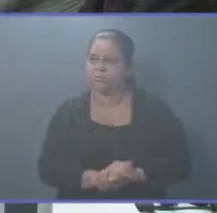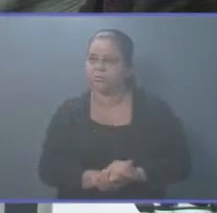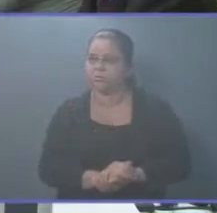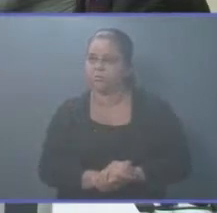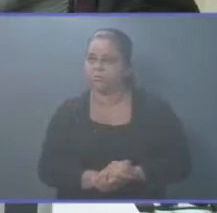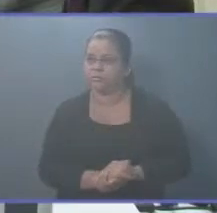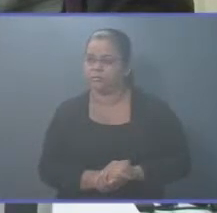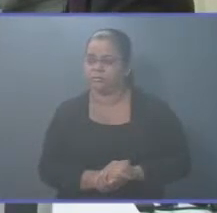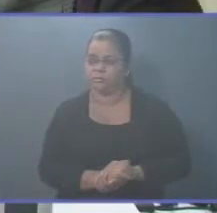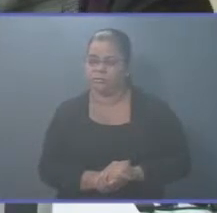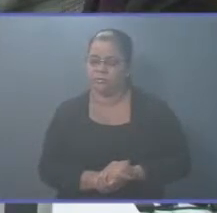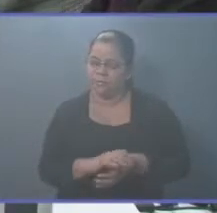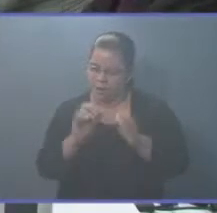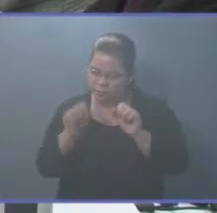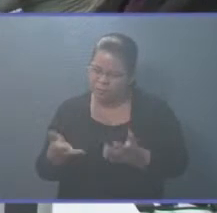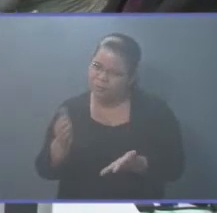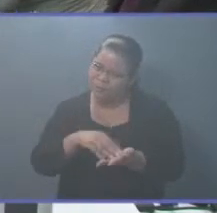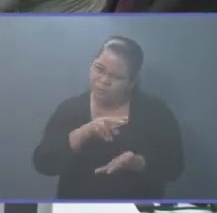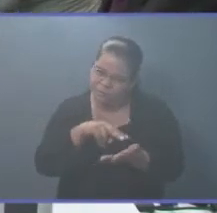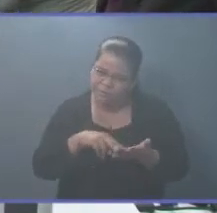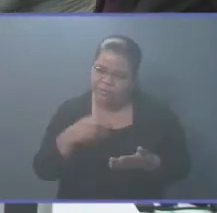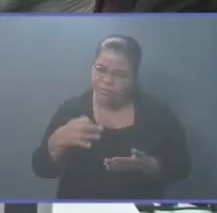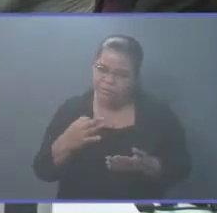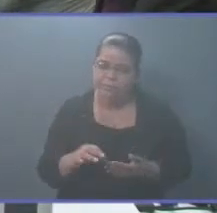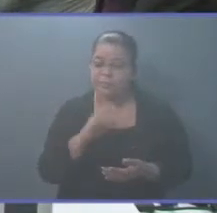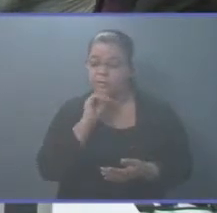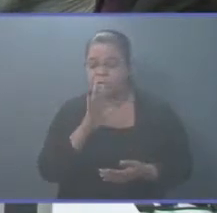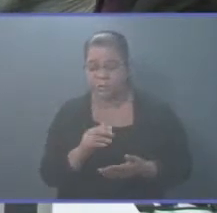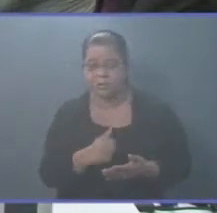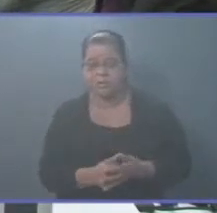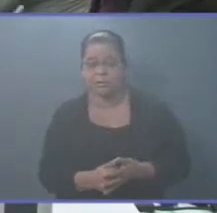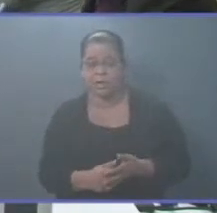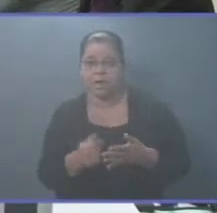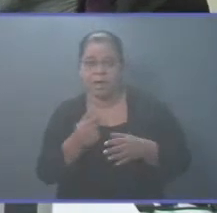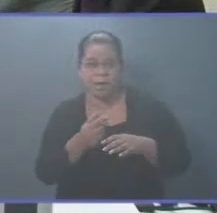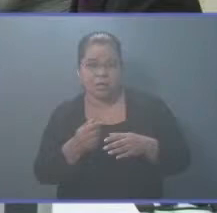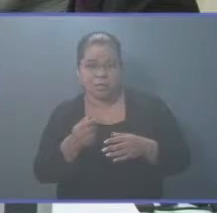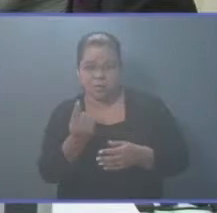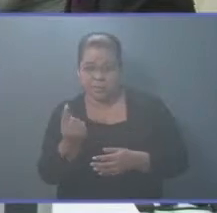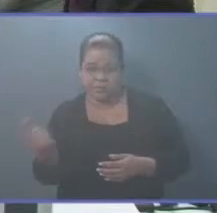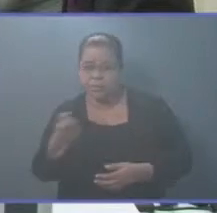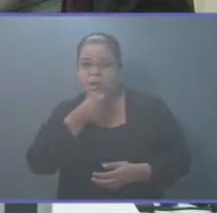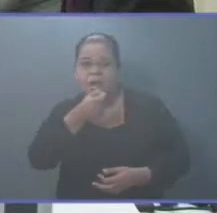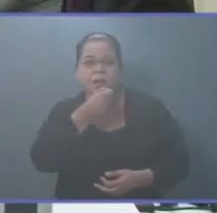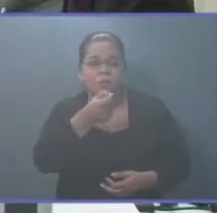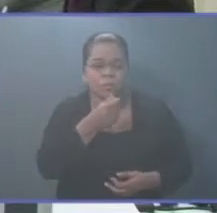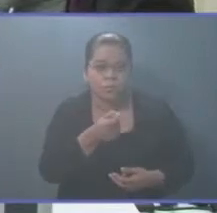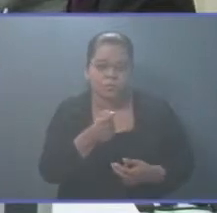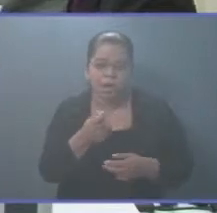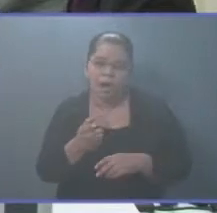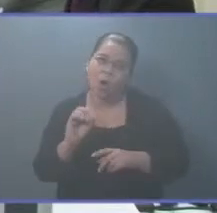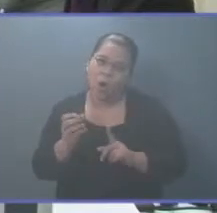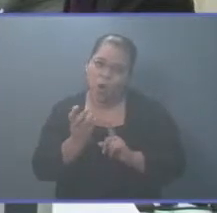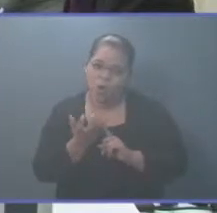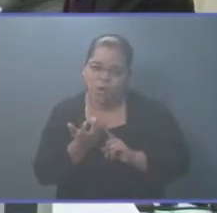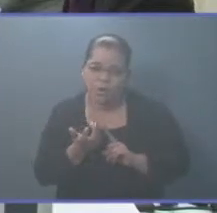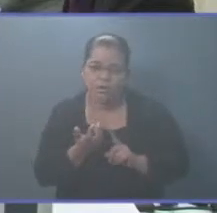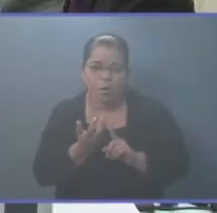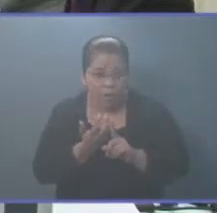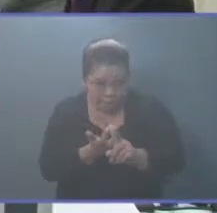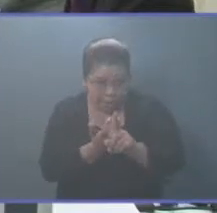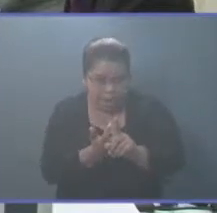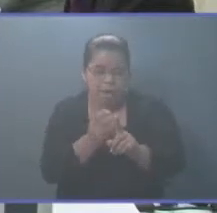lo podía leer despacio, por favor? Sería funciones de promotores, guía, transportistas,